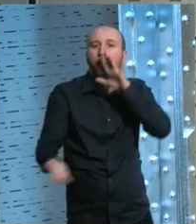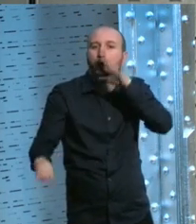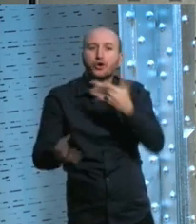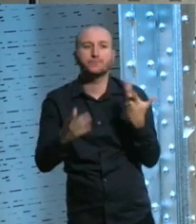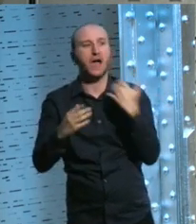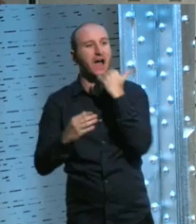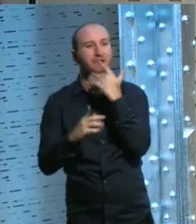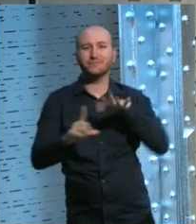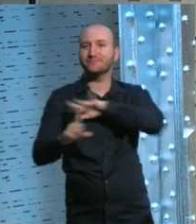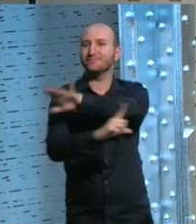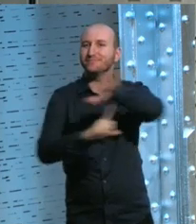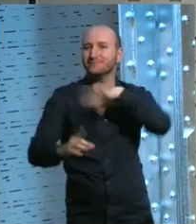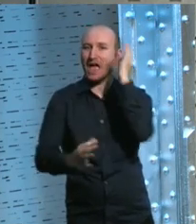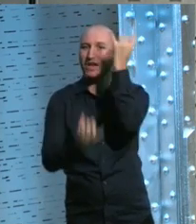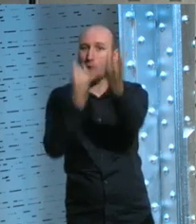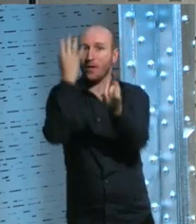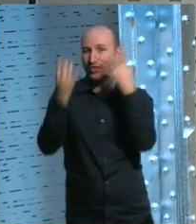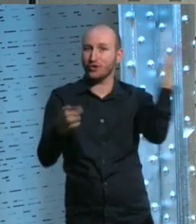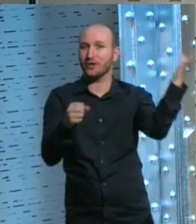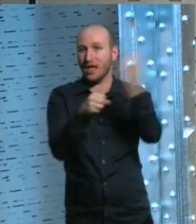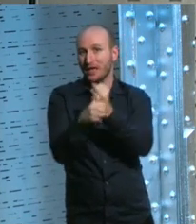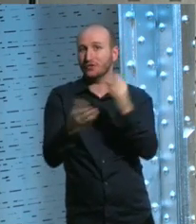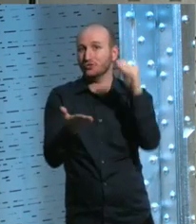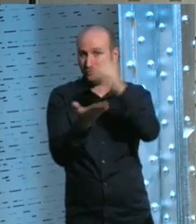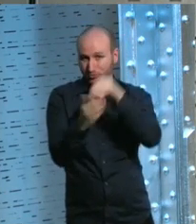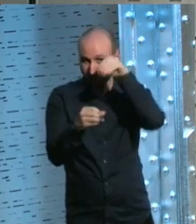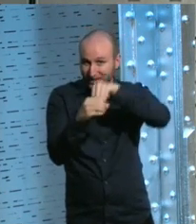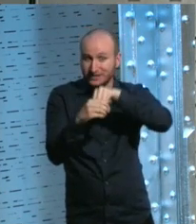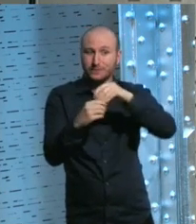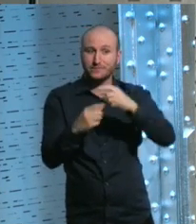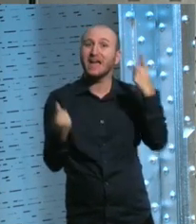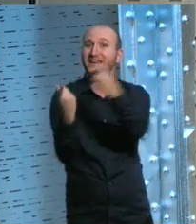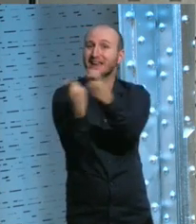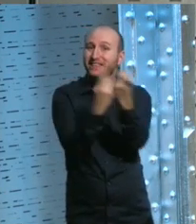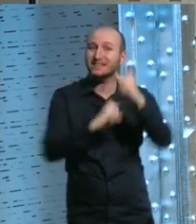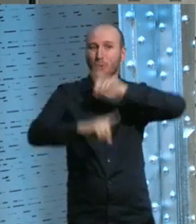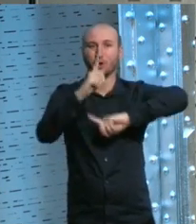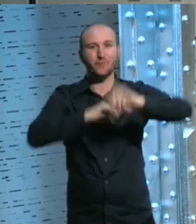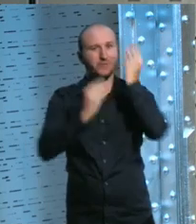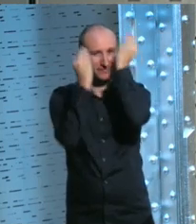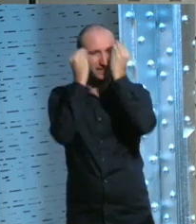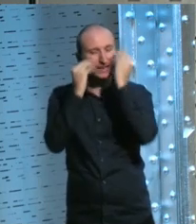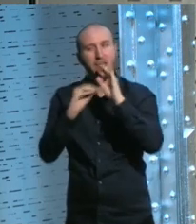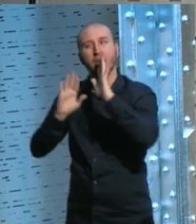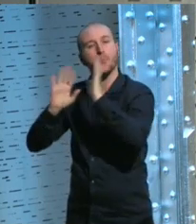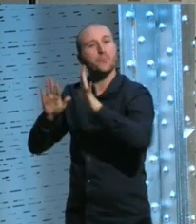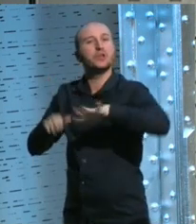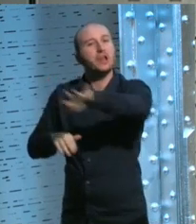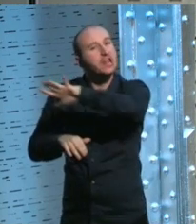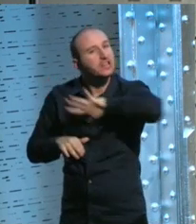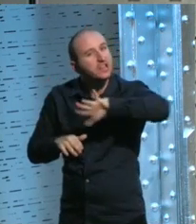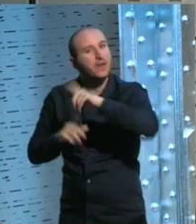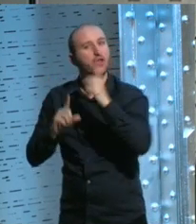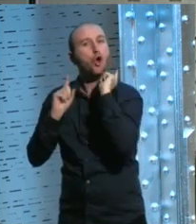de innovación entre su gente, tiene que plantearse esos problemas. Pero en estos espacios no solamente estamos hablando